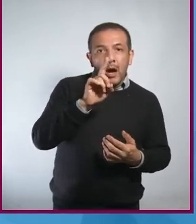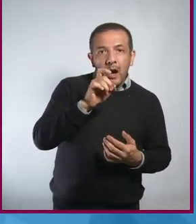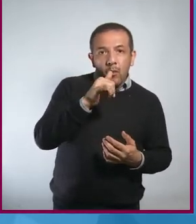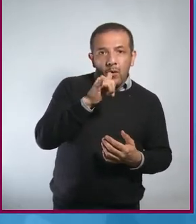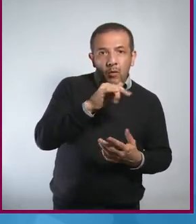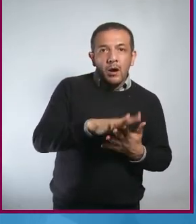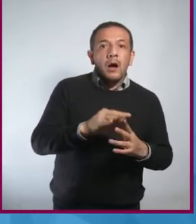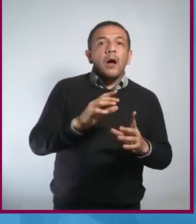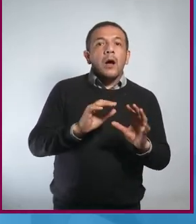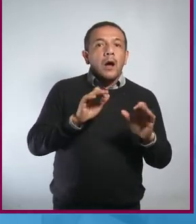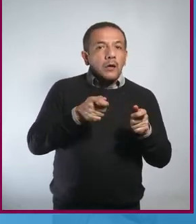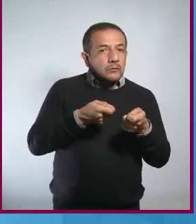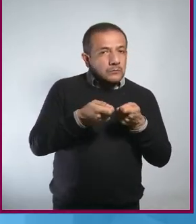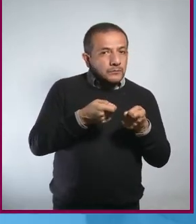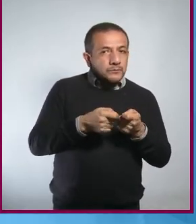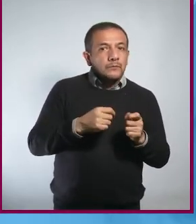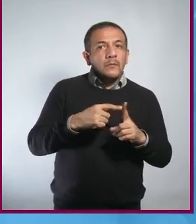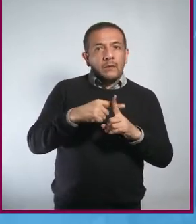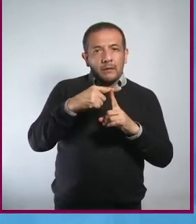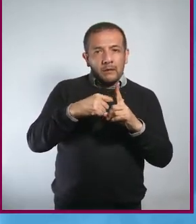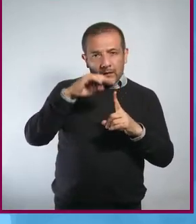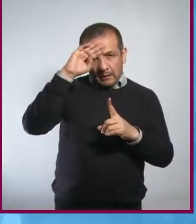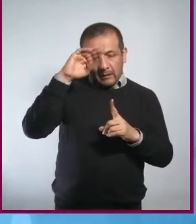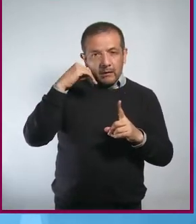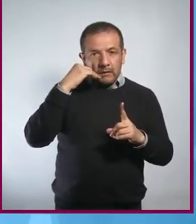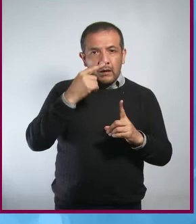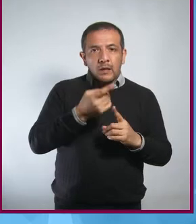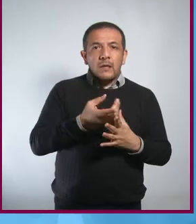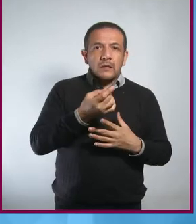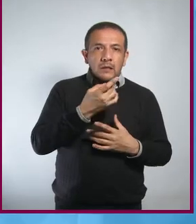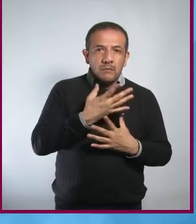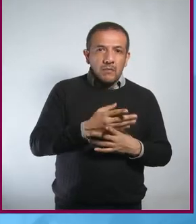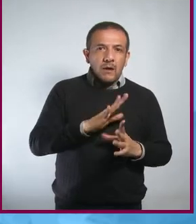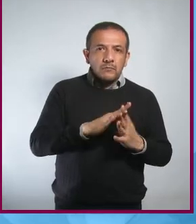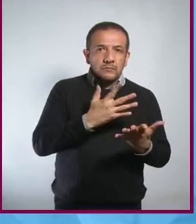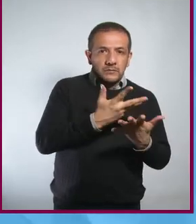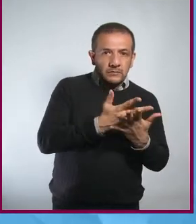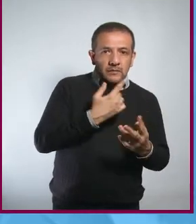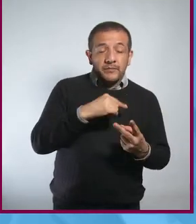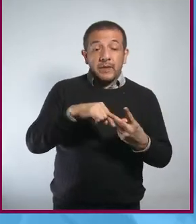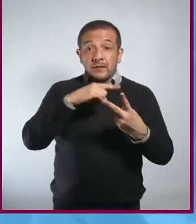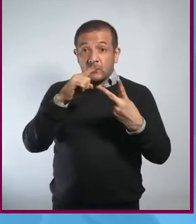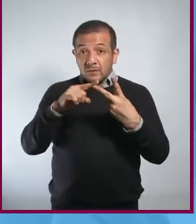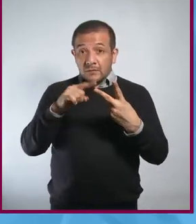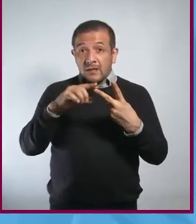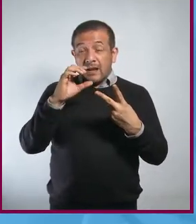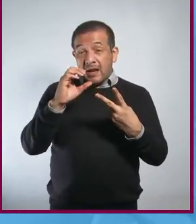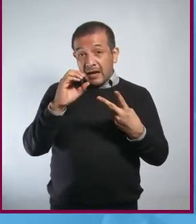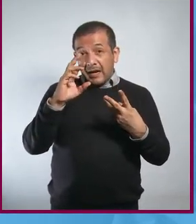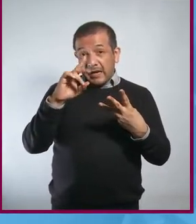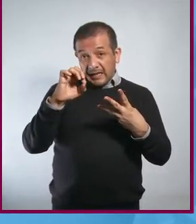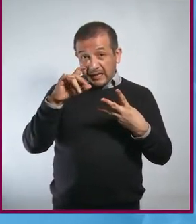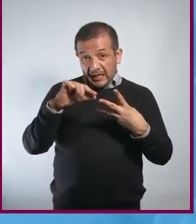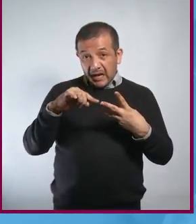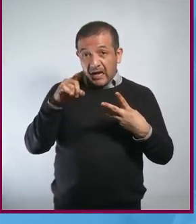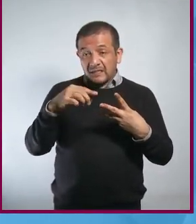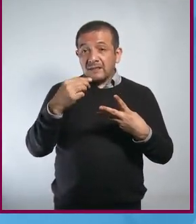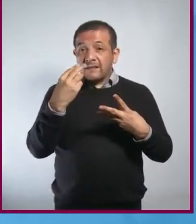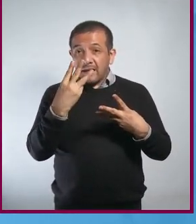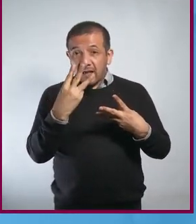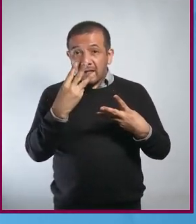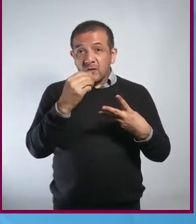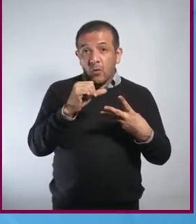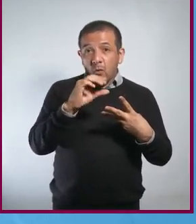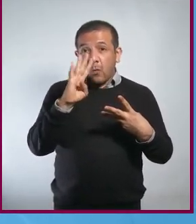de la fiebre y observación médica. La fase crítica puede aparecer entre el 3er y 7º día. Se inicia